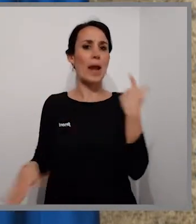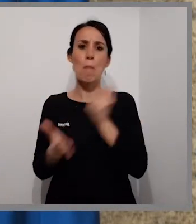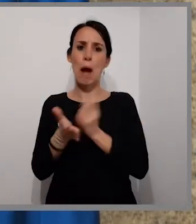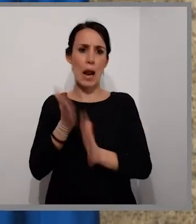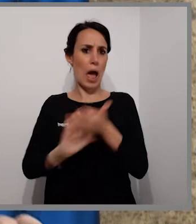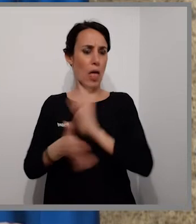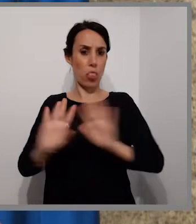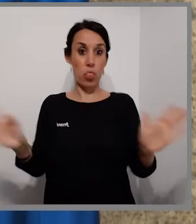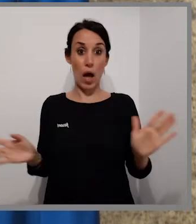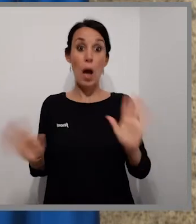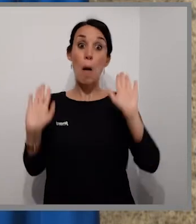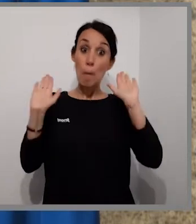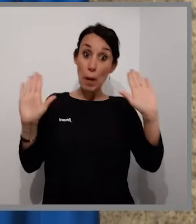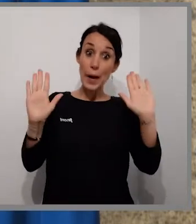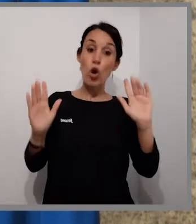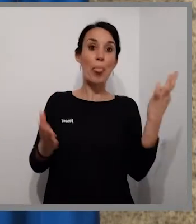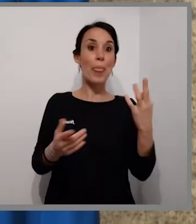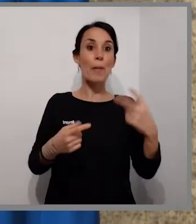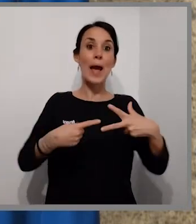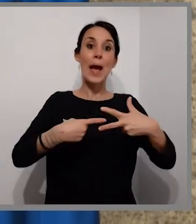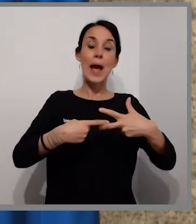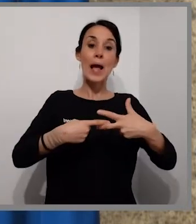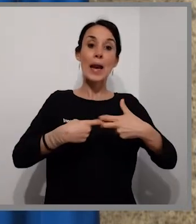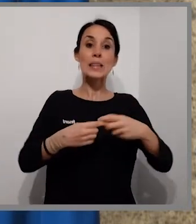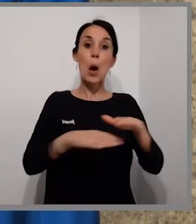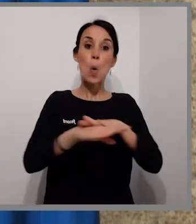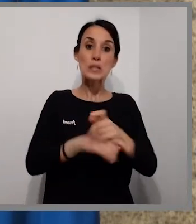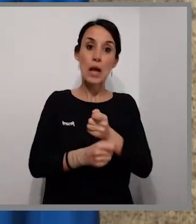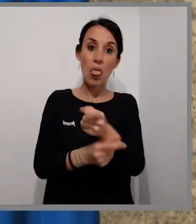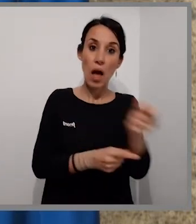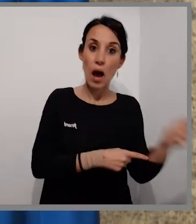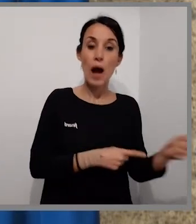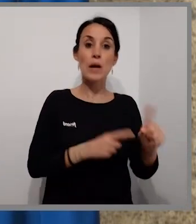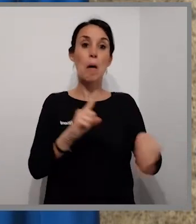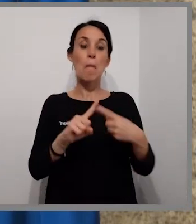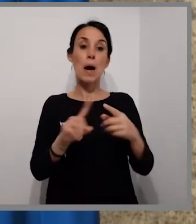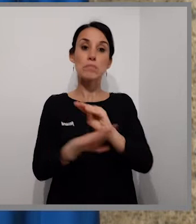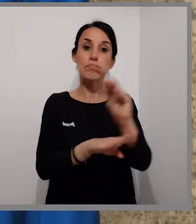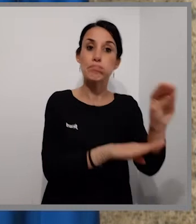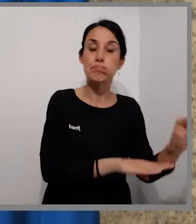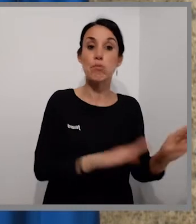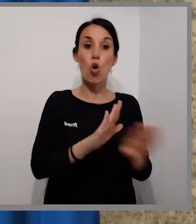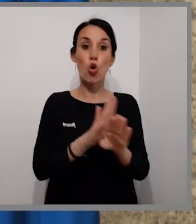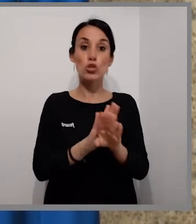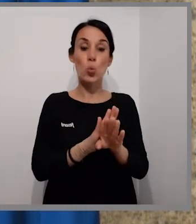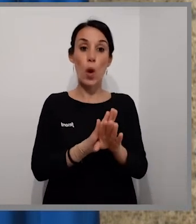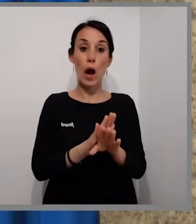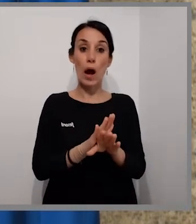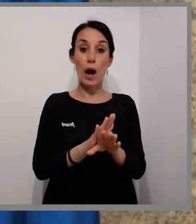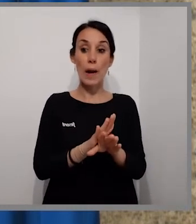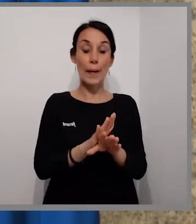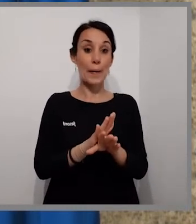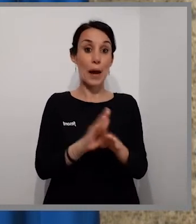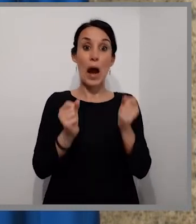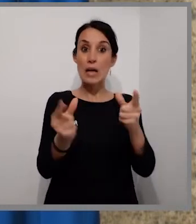todos los impuestos, que no se pague nada y que al mismo tiempo tengamos la renta básica y que al mismo tiempo se continúe haciendo todo